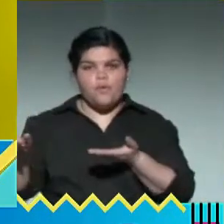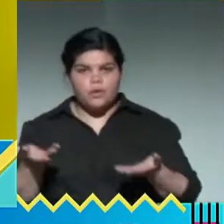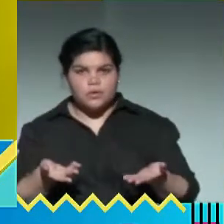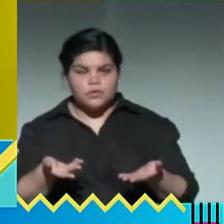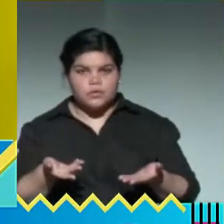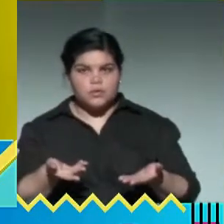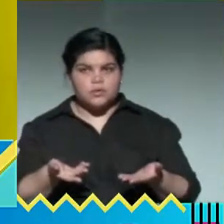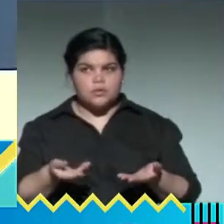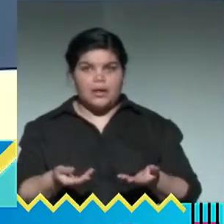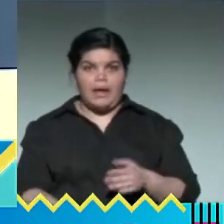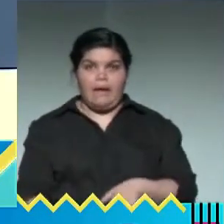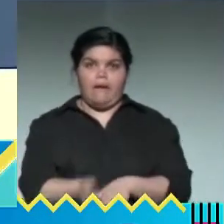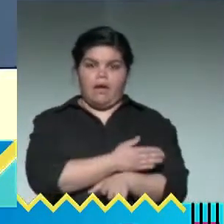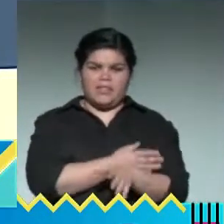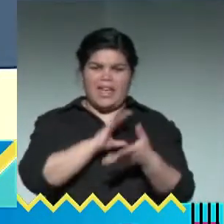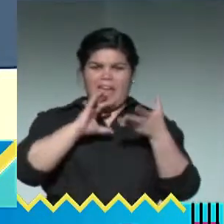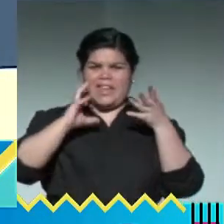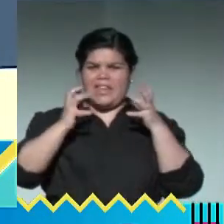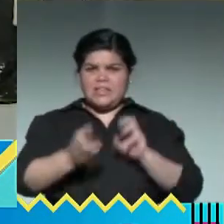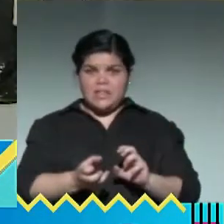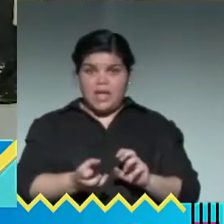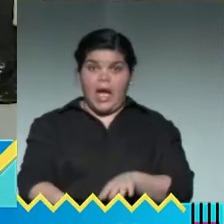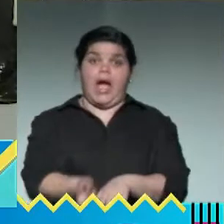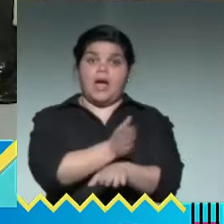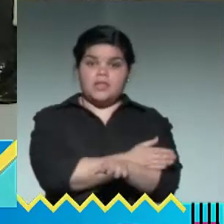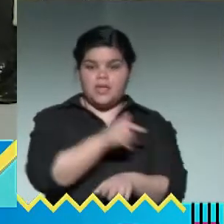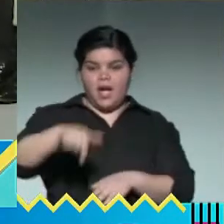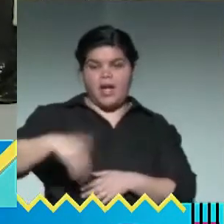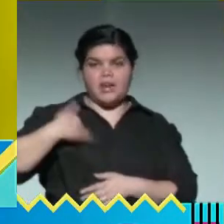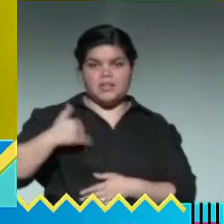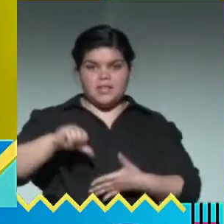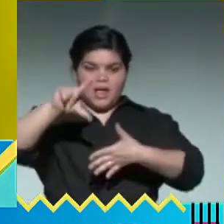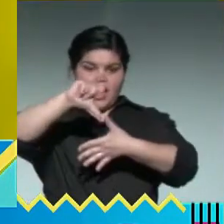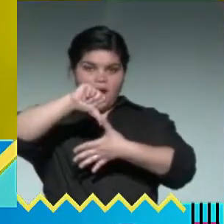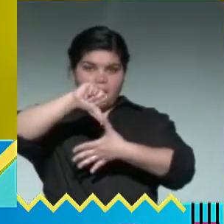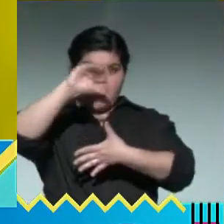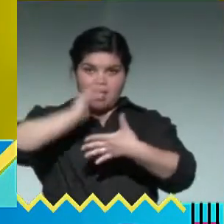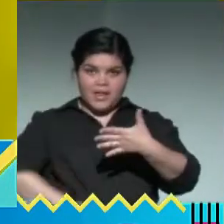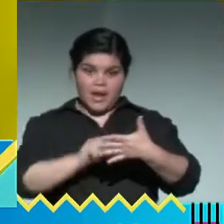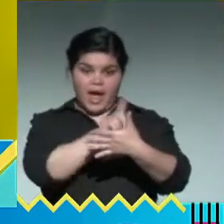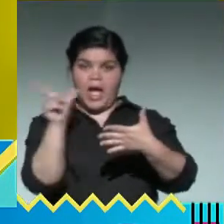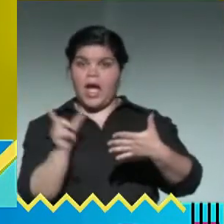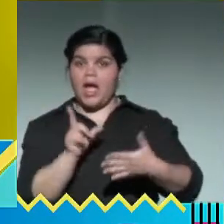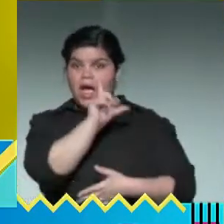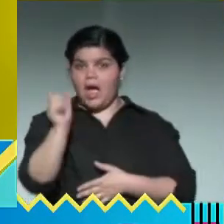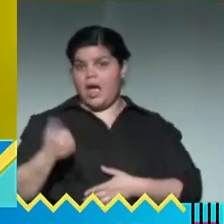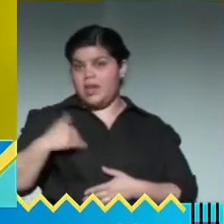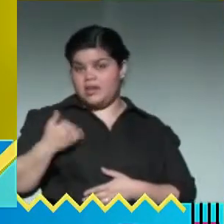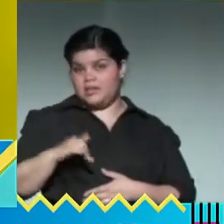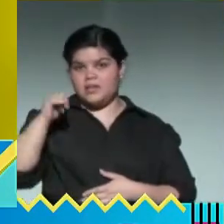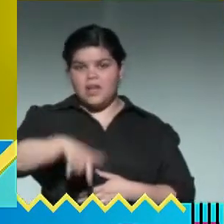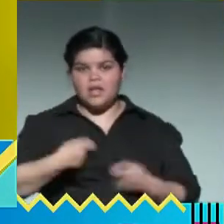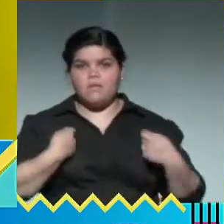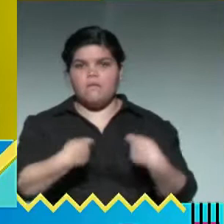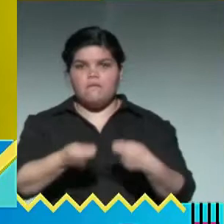este tambaleo que hemos tenido, era uno de los países de América Latina que más generación de inversiones